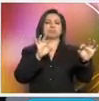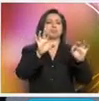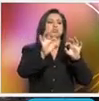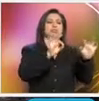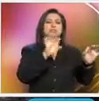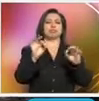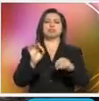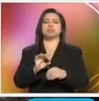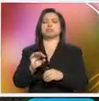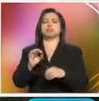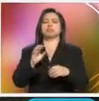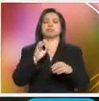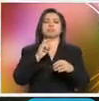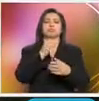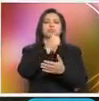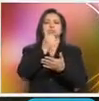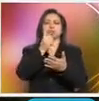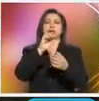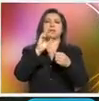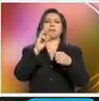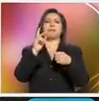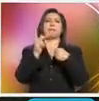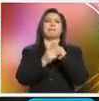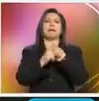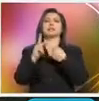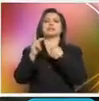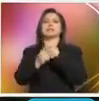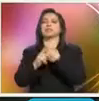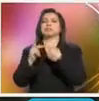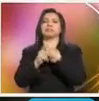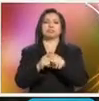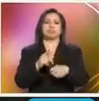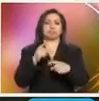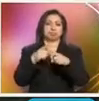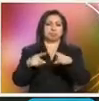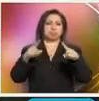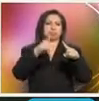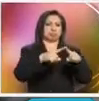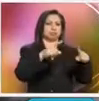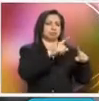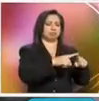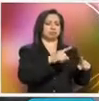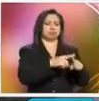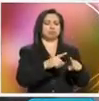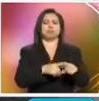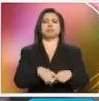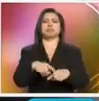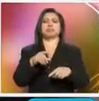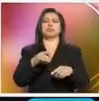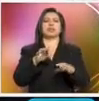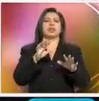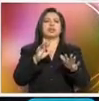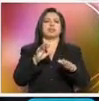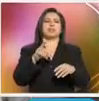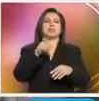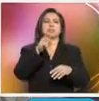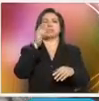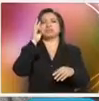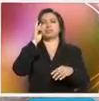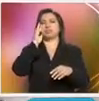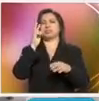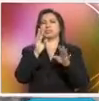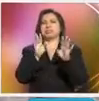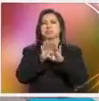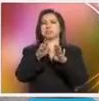normalmente en la cartelera, lo cual creo que es interesante. Es un cine a veces mucho más experimental, no se espanten por el término.